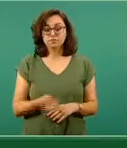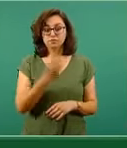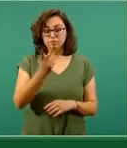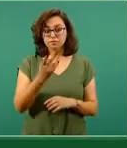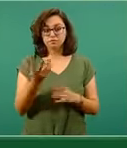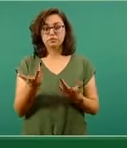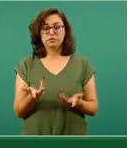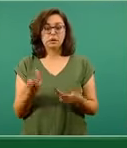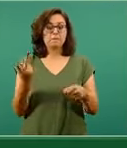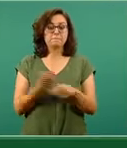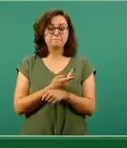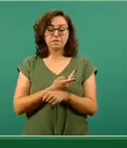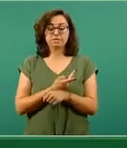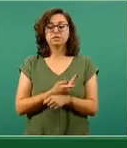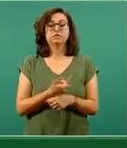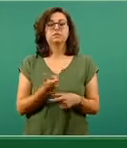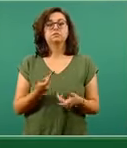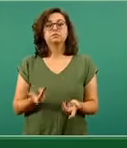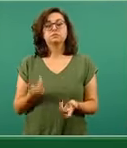operativo, estamos esperando que